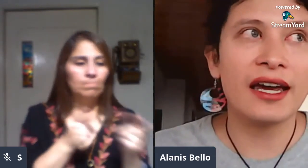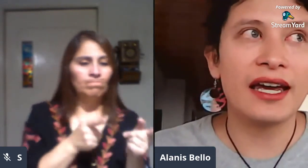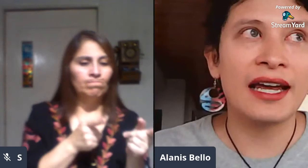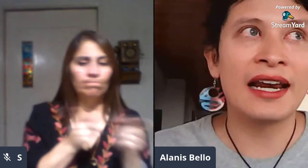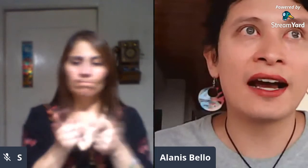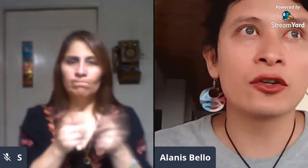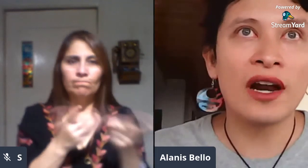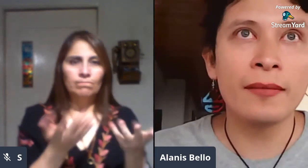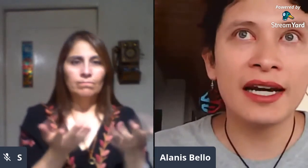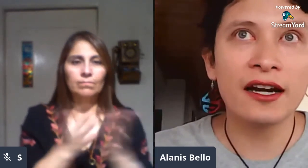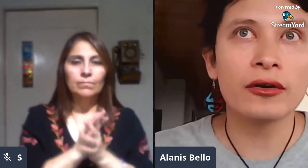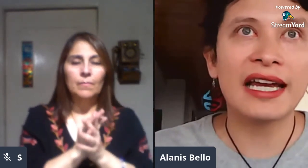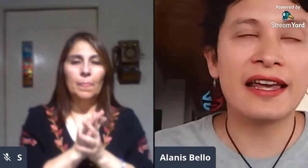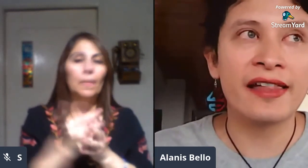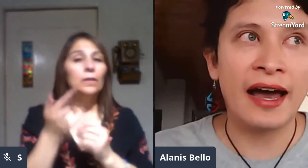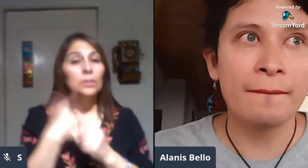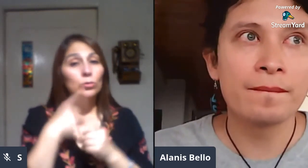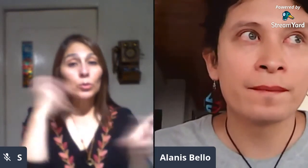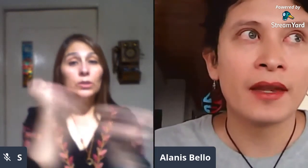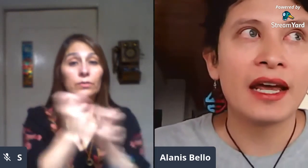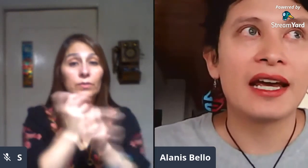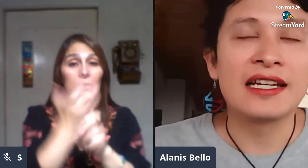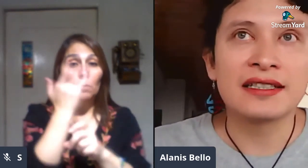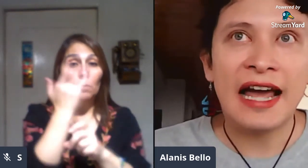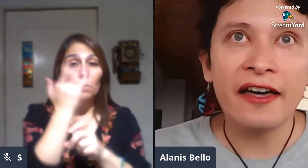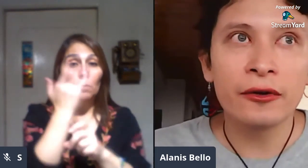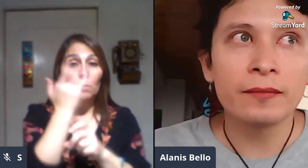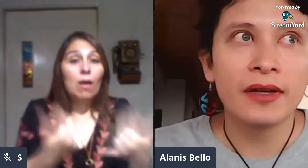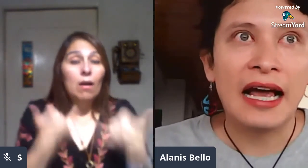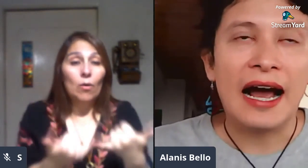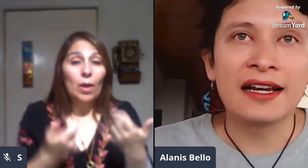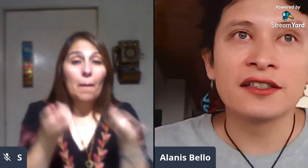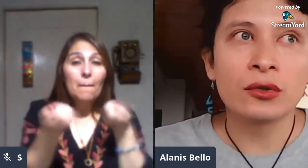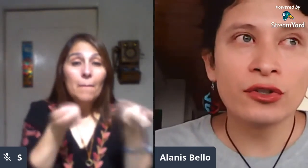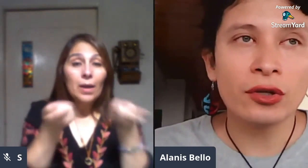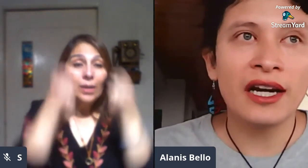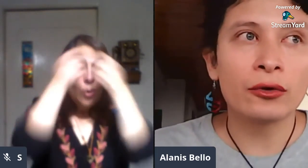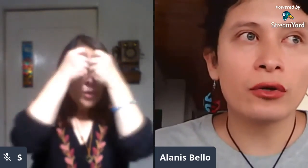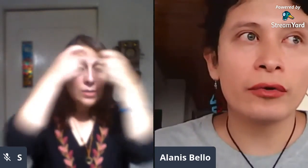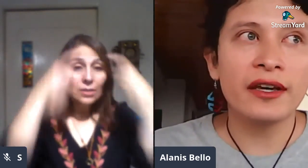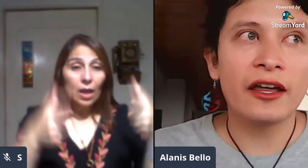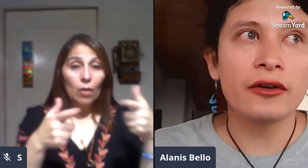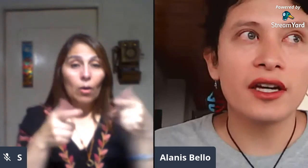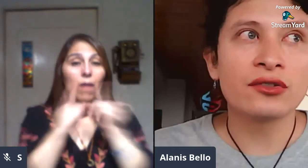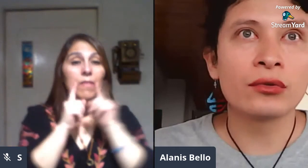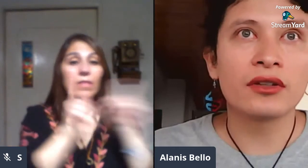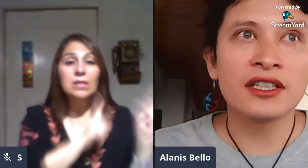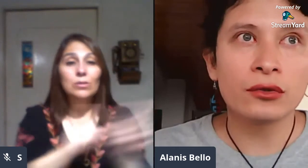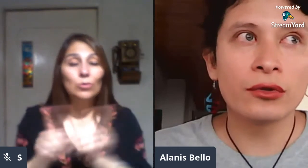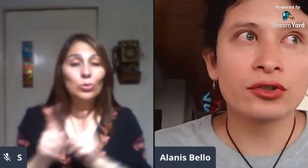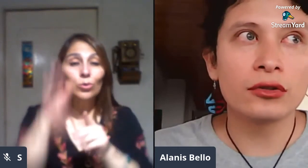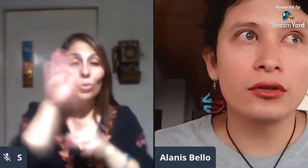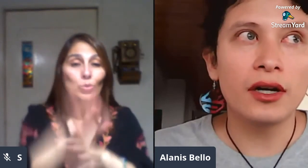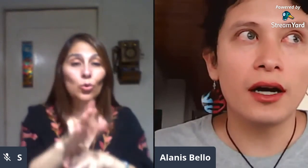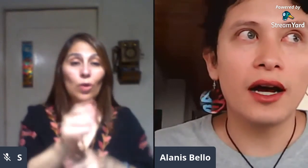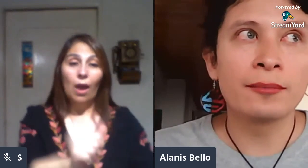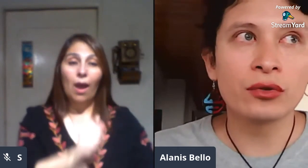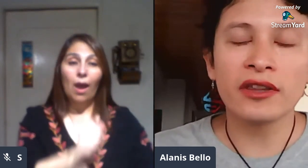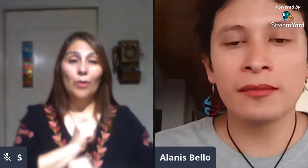considero que el actual manejo que le da el Estado al discurso del autocuidado es un